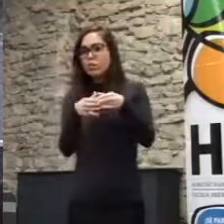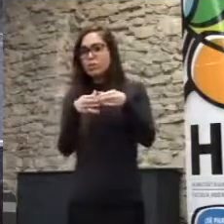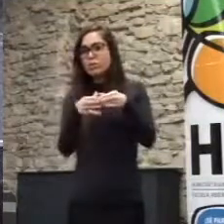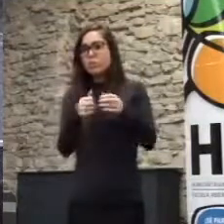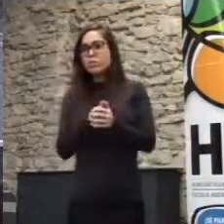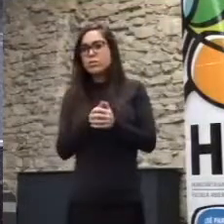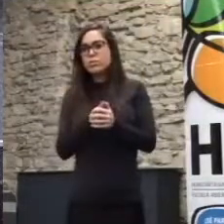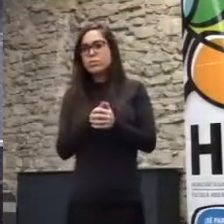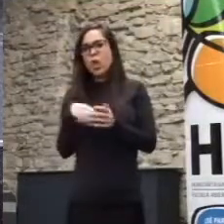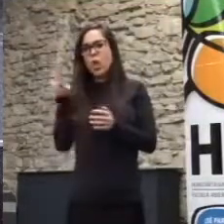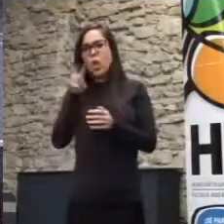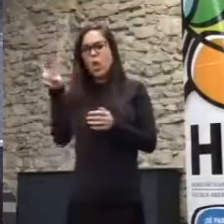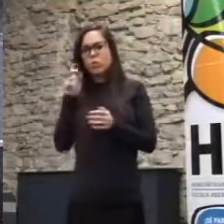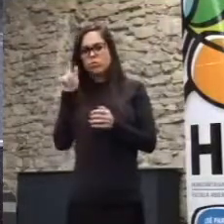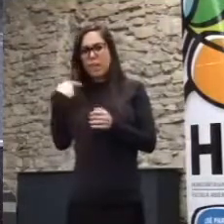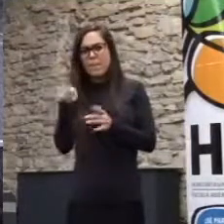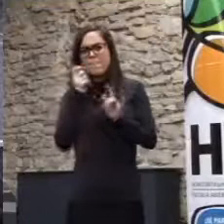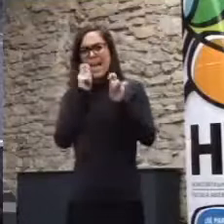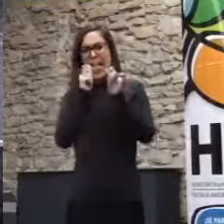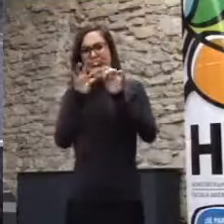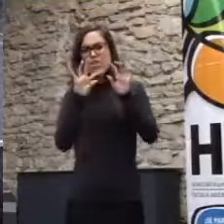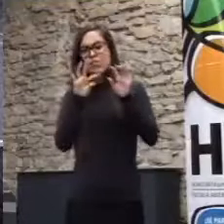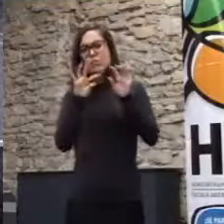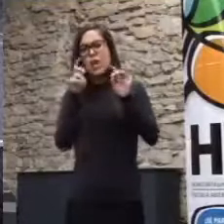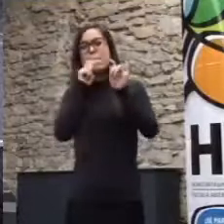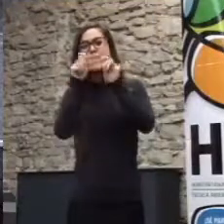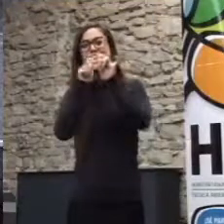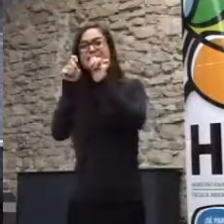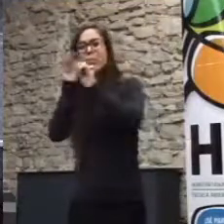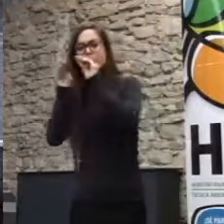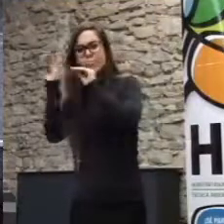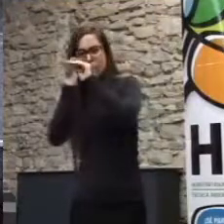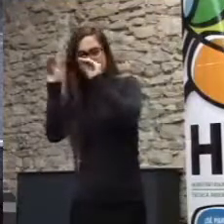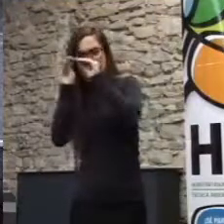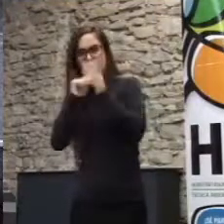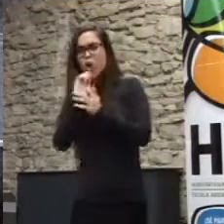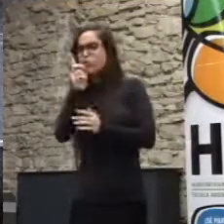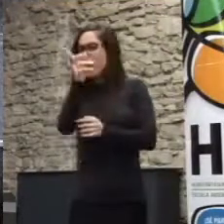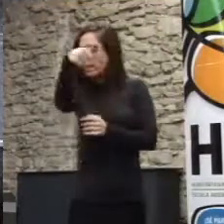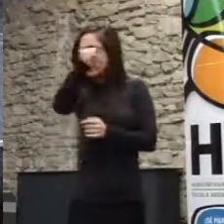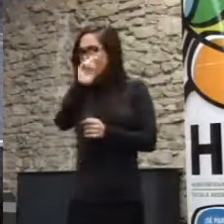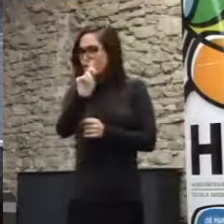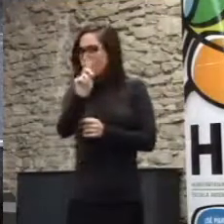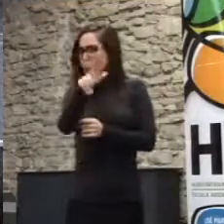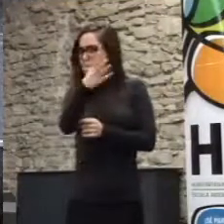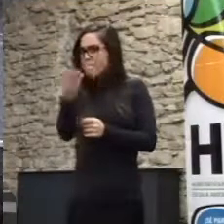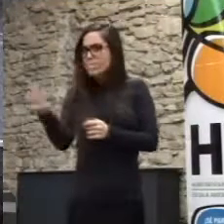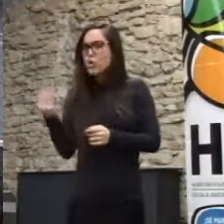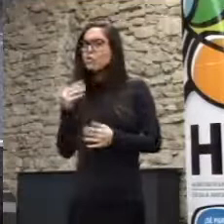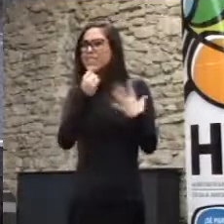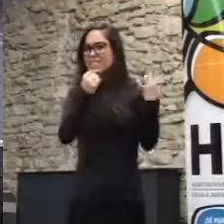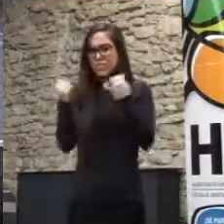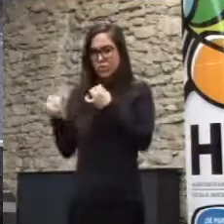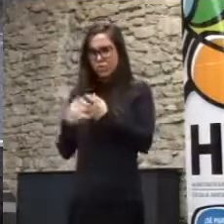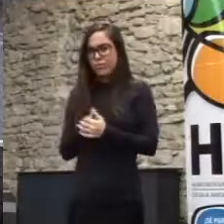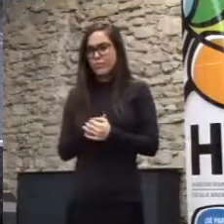a bastantes. El tema de las ruedas de prensa. Y eso no te creas que os pasa solo a vosotros, sino que a muchas instituciones, incluso con,